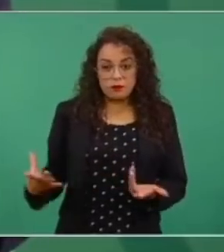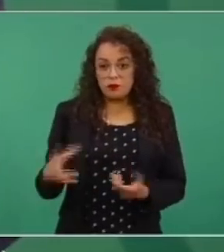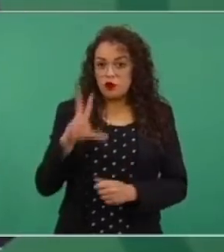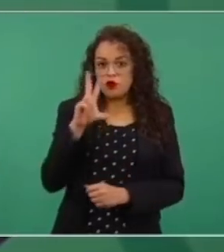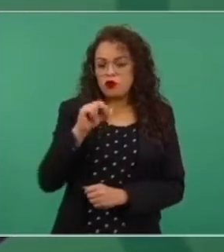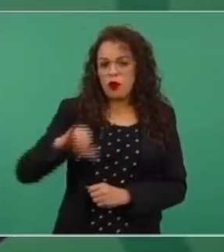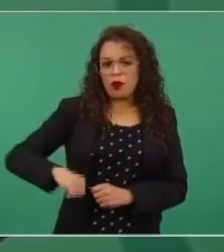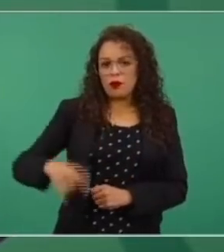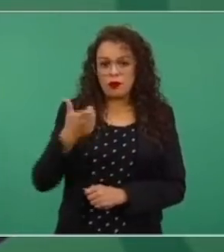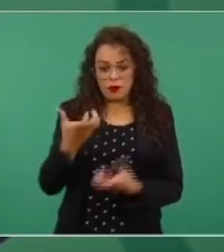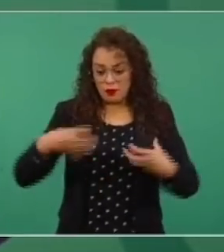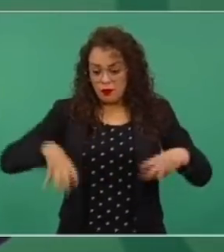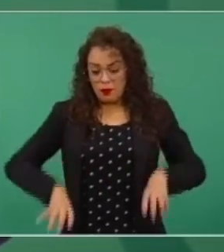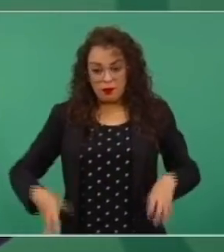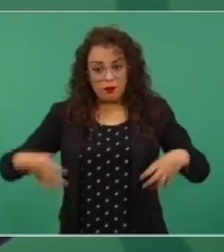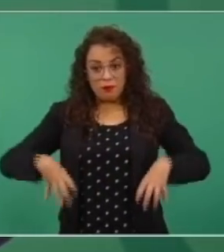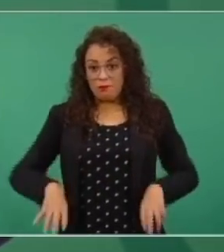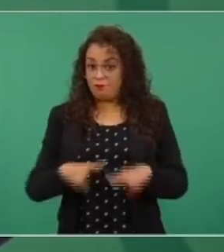lucro,